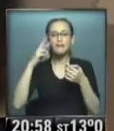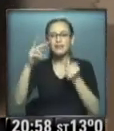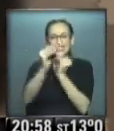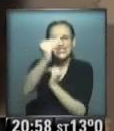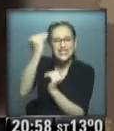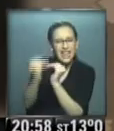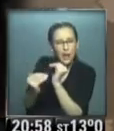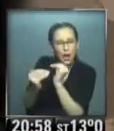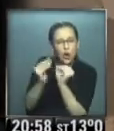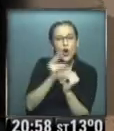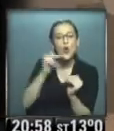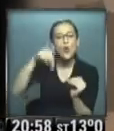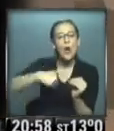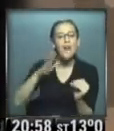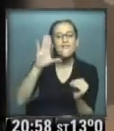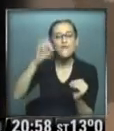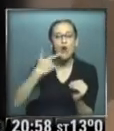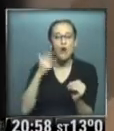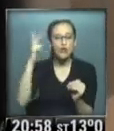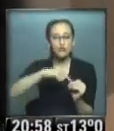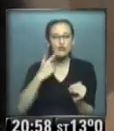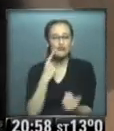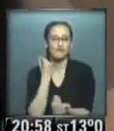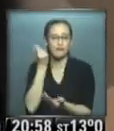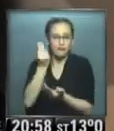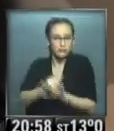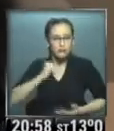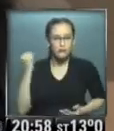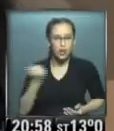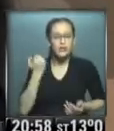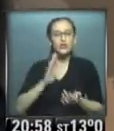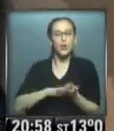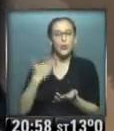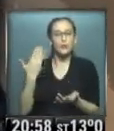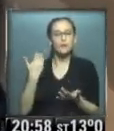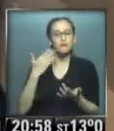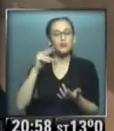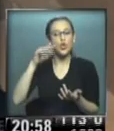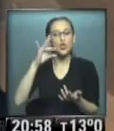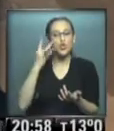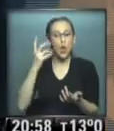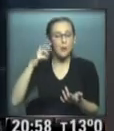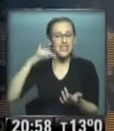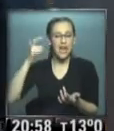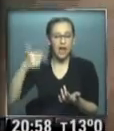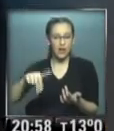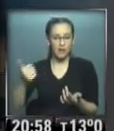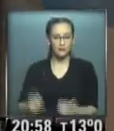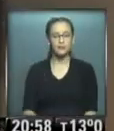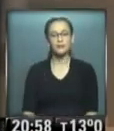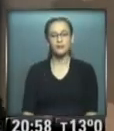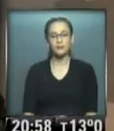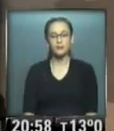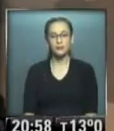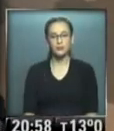todo, Juan Bosch, una figura emblemática de la República Dominicana. Tenemos que ir hasta abajo de todo, ahí con la tapa, para